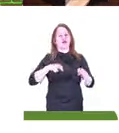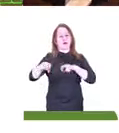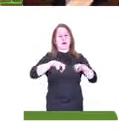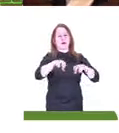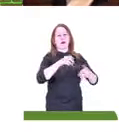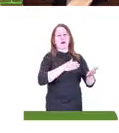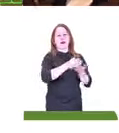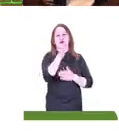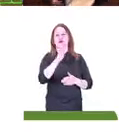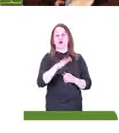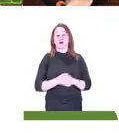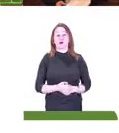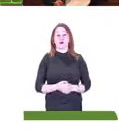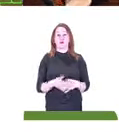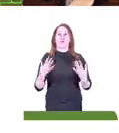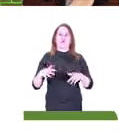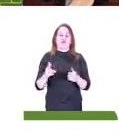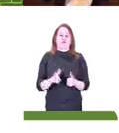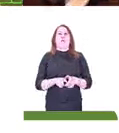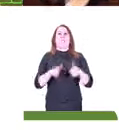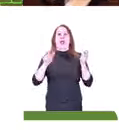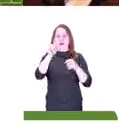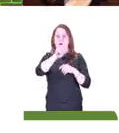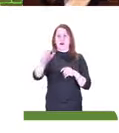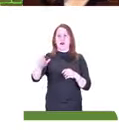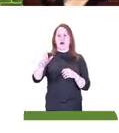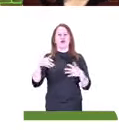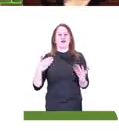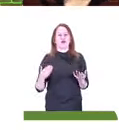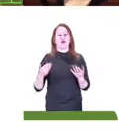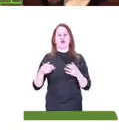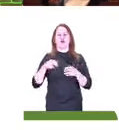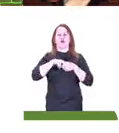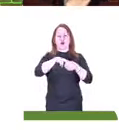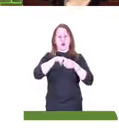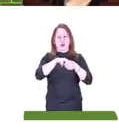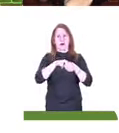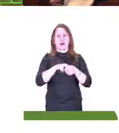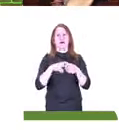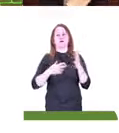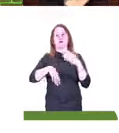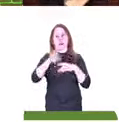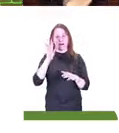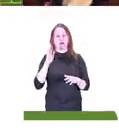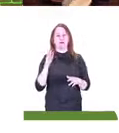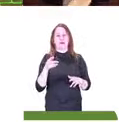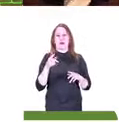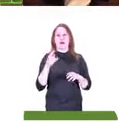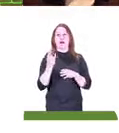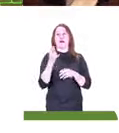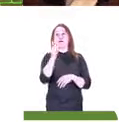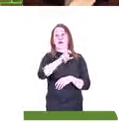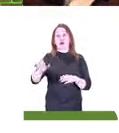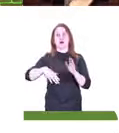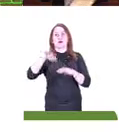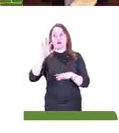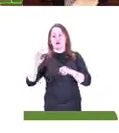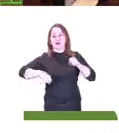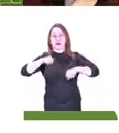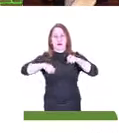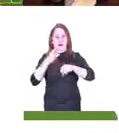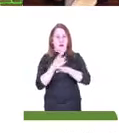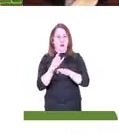sostenible. Hemos aumentado considerablemente la cantidad de personas que se están moviendo en transporte público, cada vez más personas utilizan la bicicleta, por supuesto